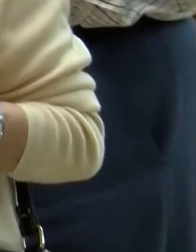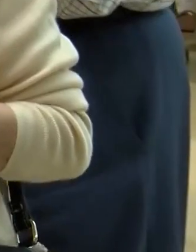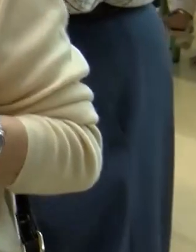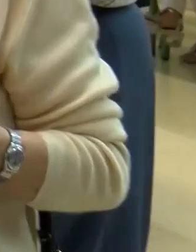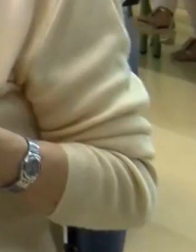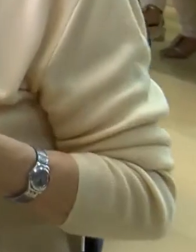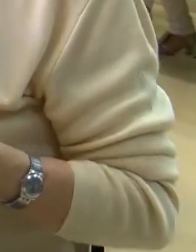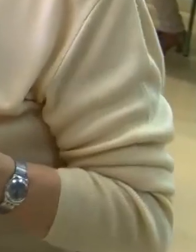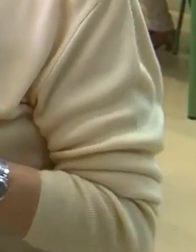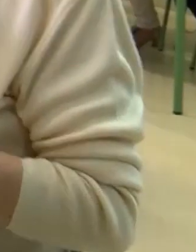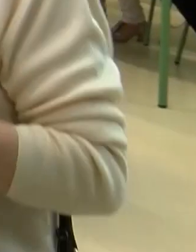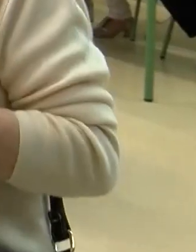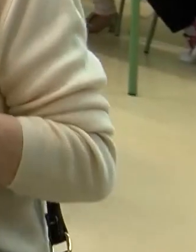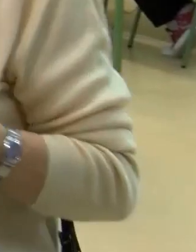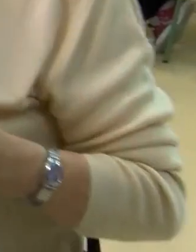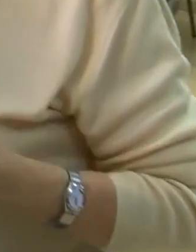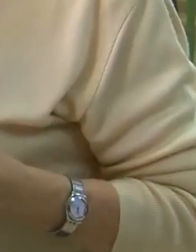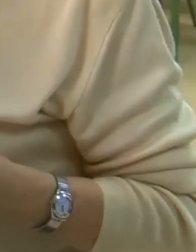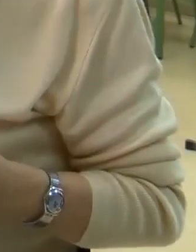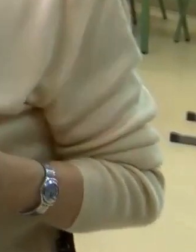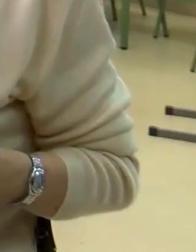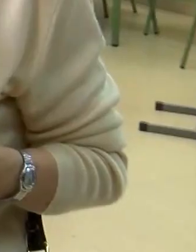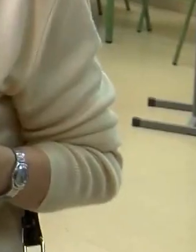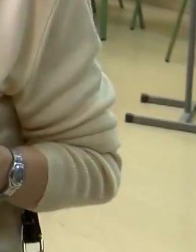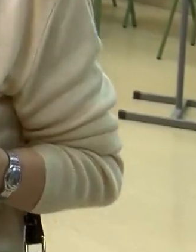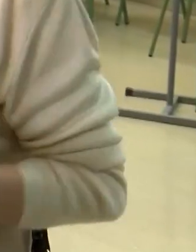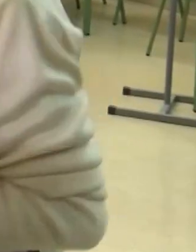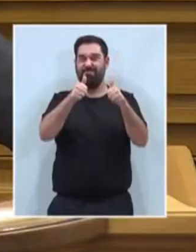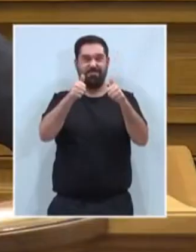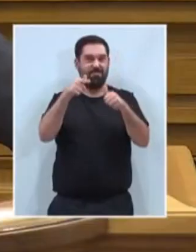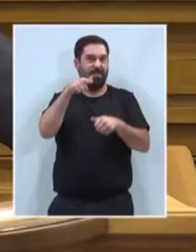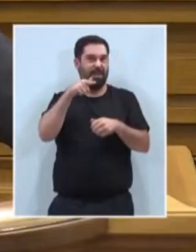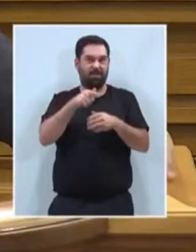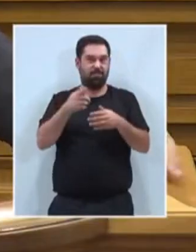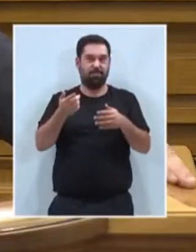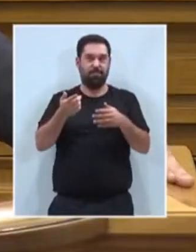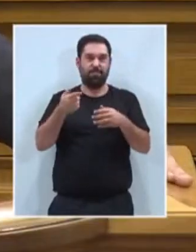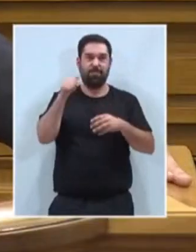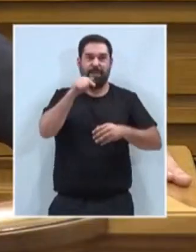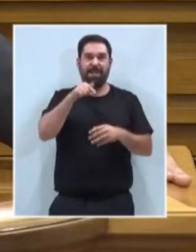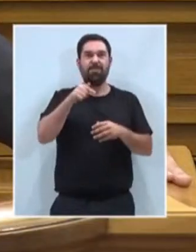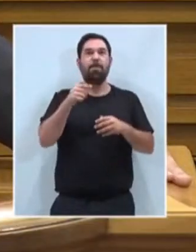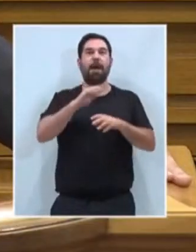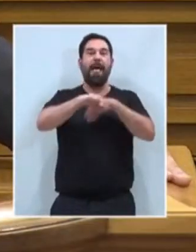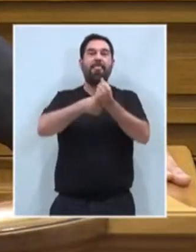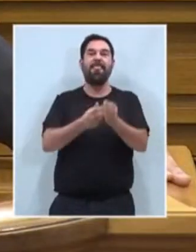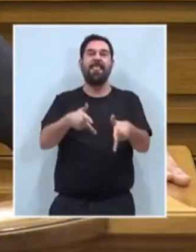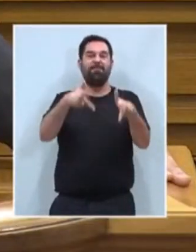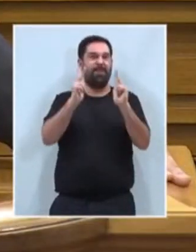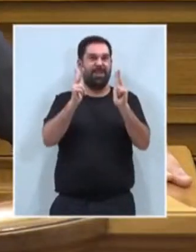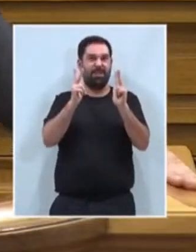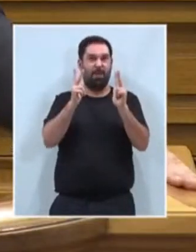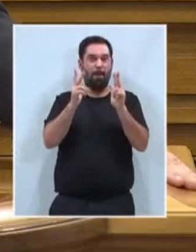a que partido popular y vox apoyen la reforma de la ley electoral un atropello democrático escandaloso